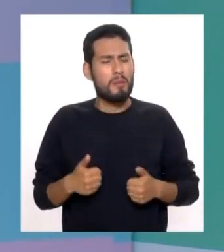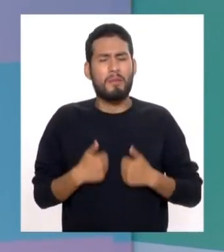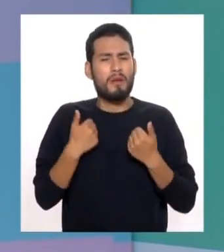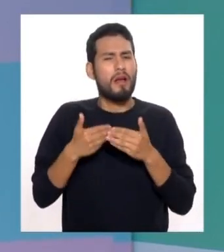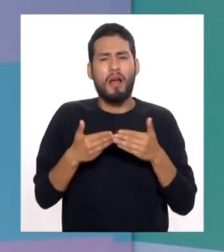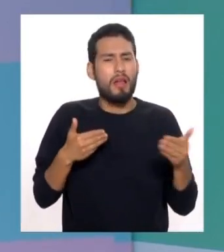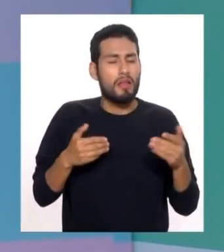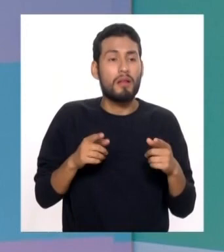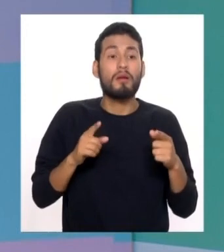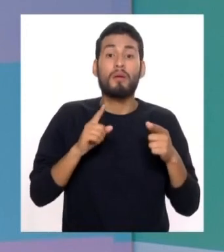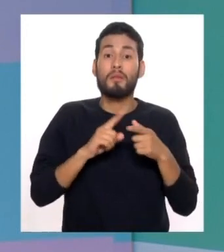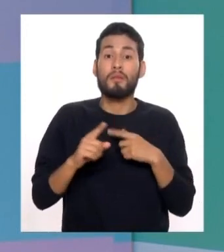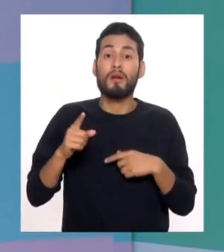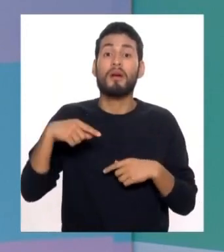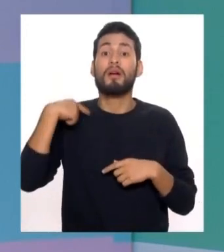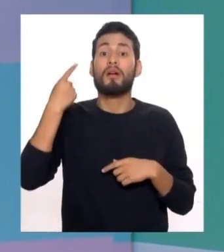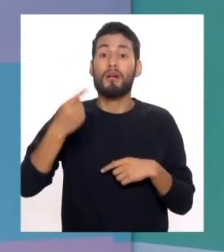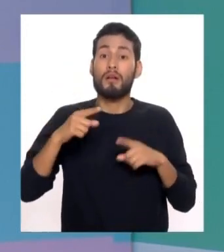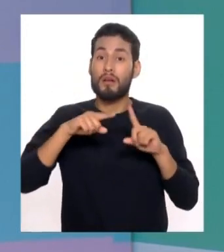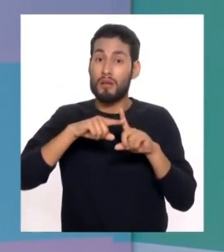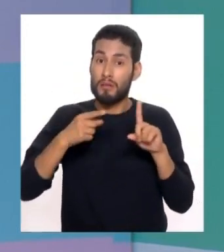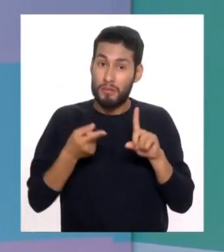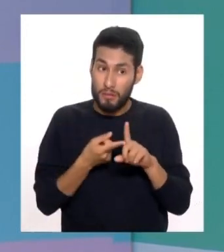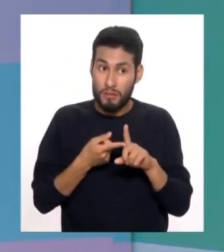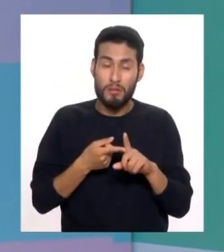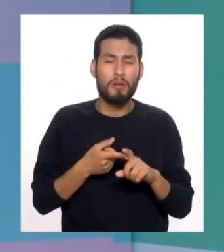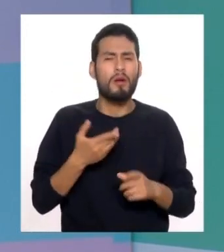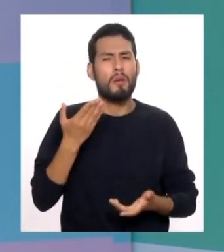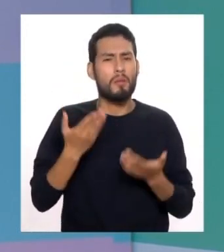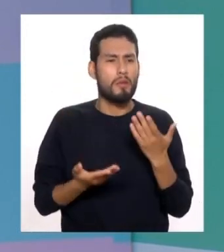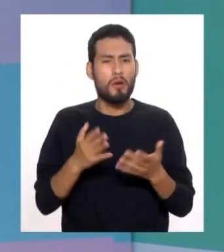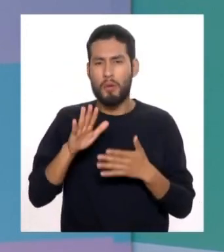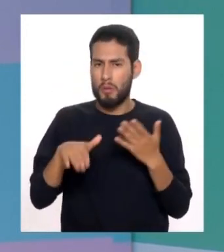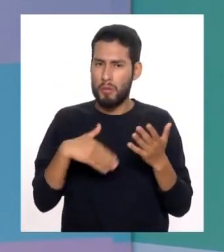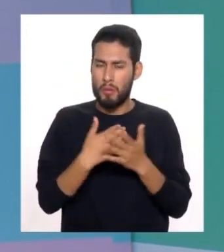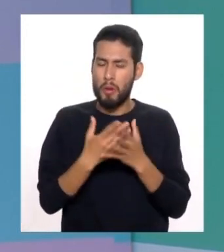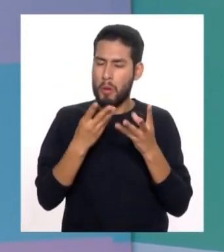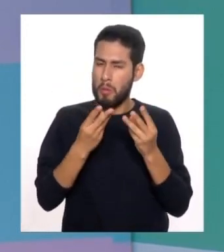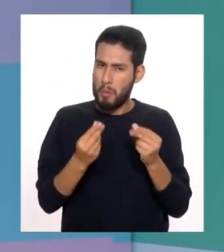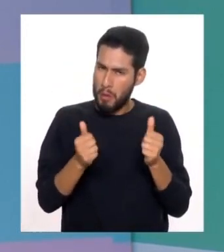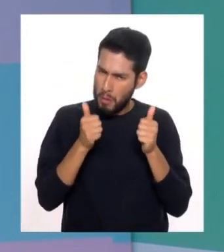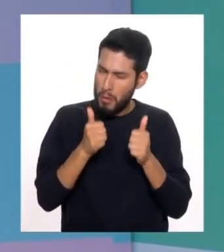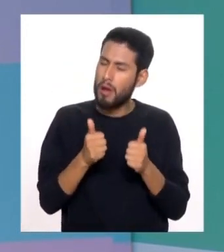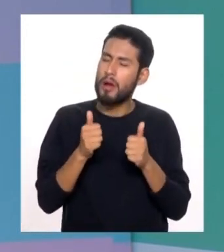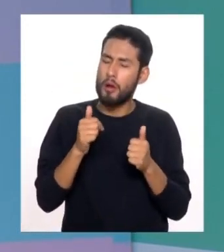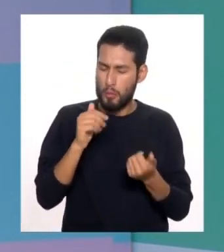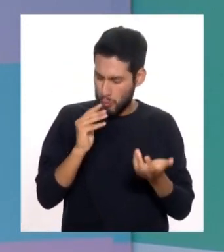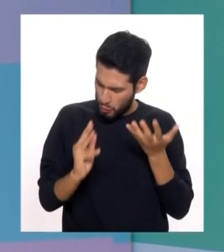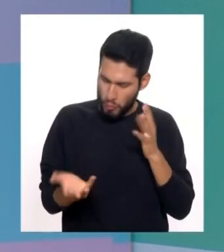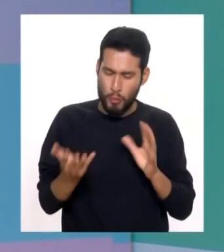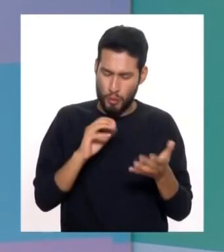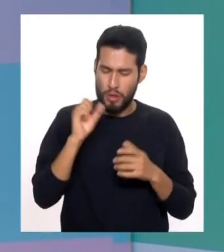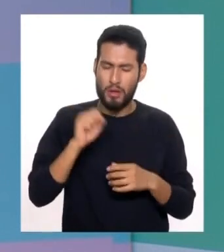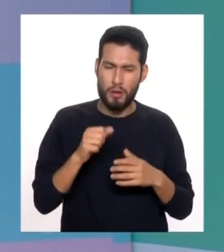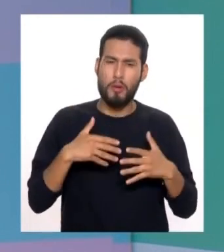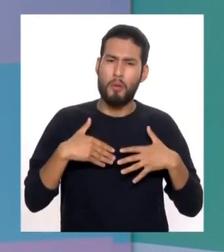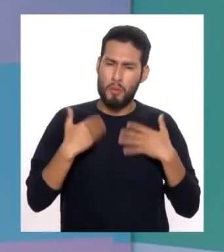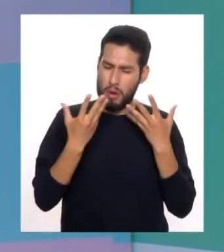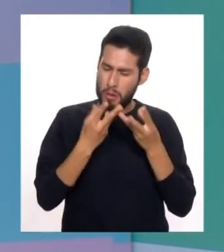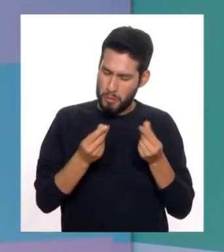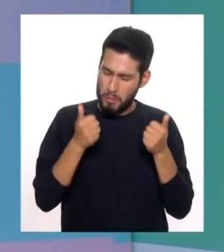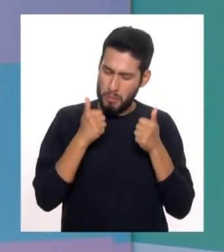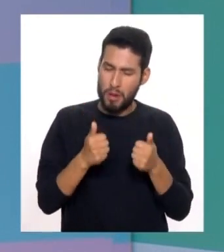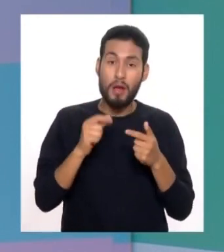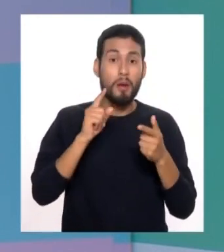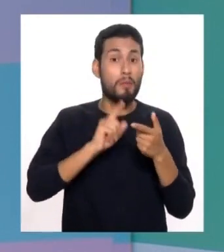obviamente, pero que para el siguiente embarazo es muy probable que todo vaya bien. Es muy probable de que todo salga bien, pero